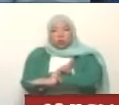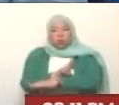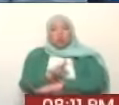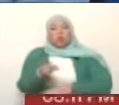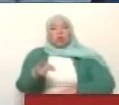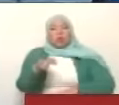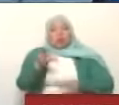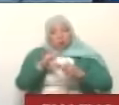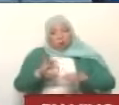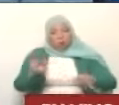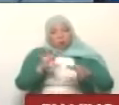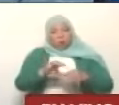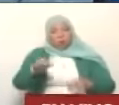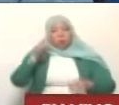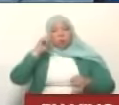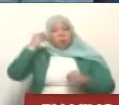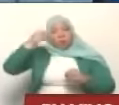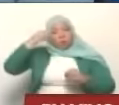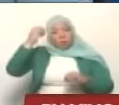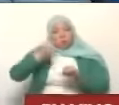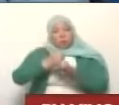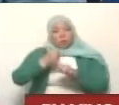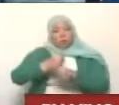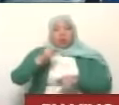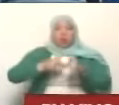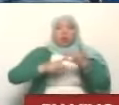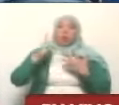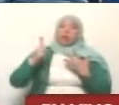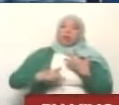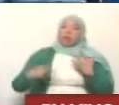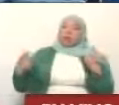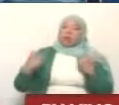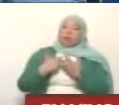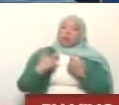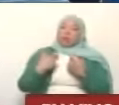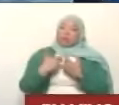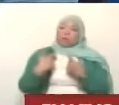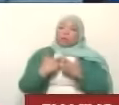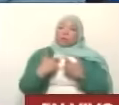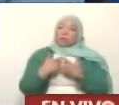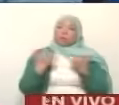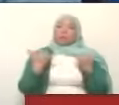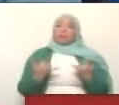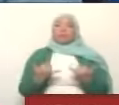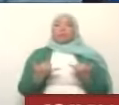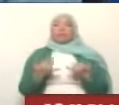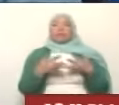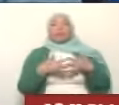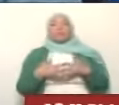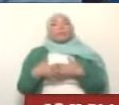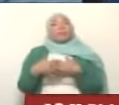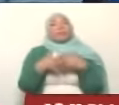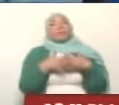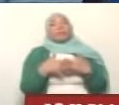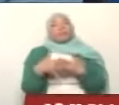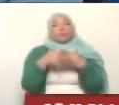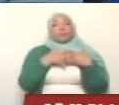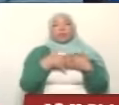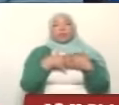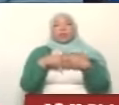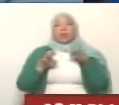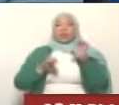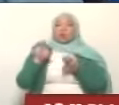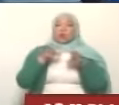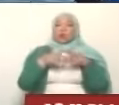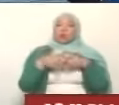me comentaba, no sé si es su visión también, de que hay un cronograma de guerras ahorita para que Estados Unidos tenga la